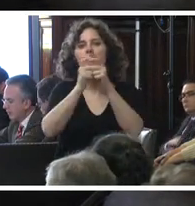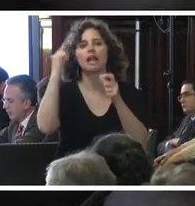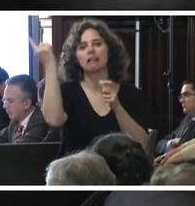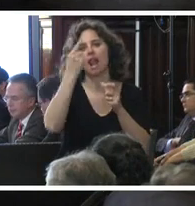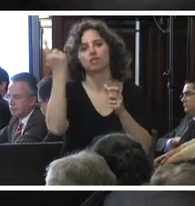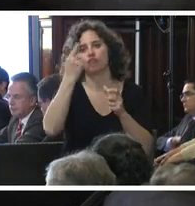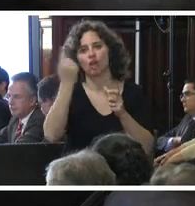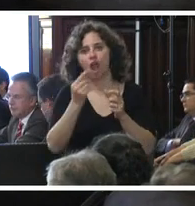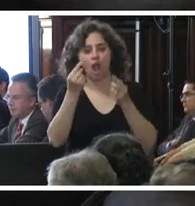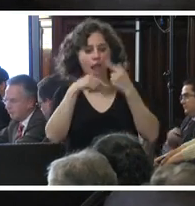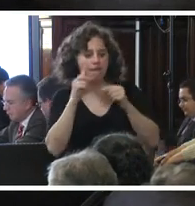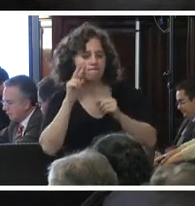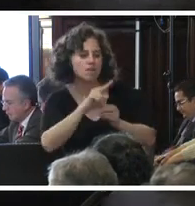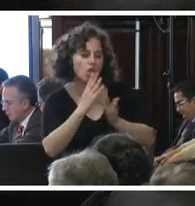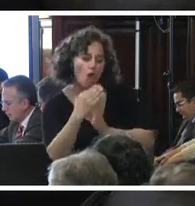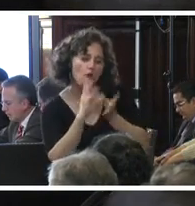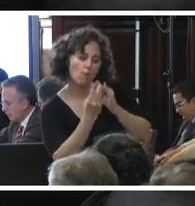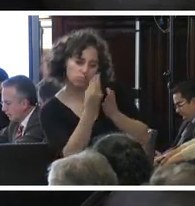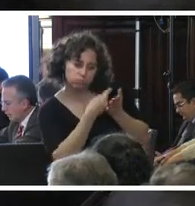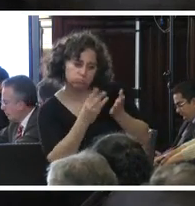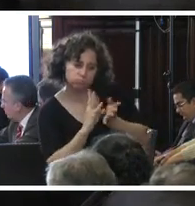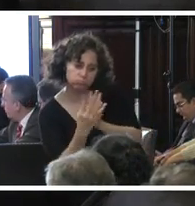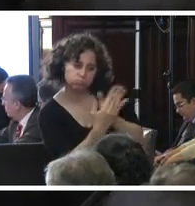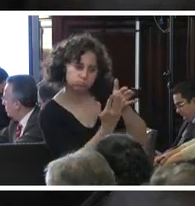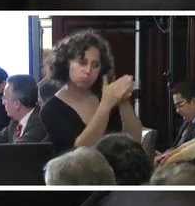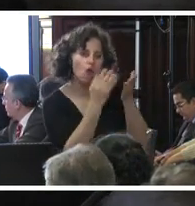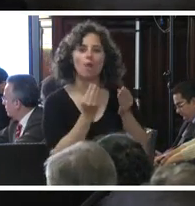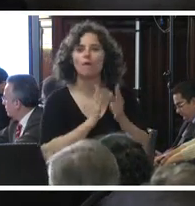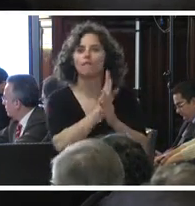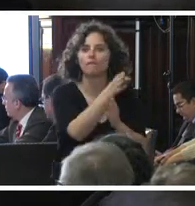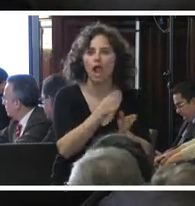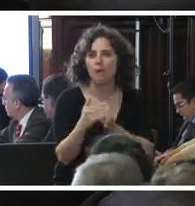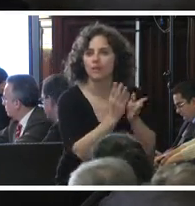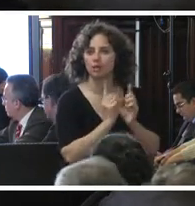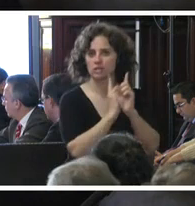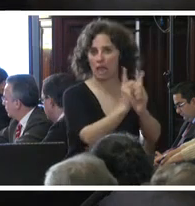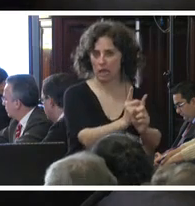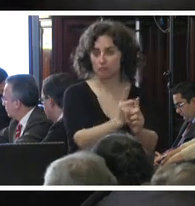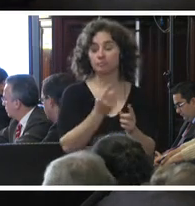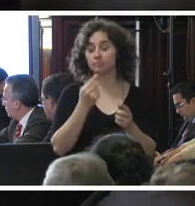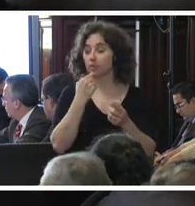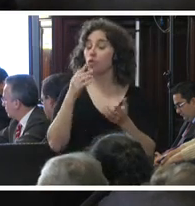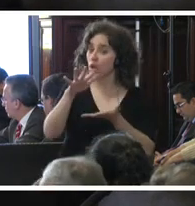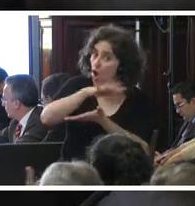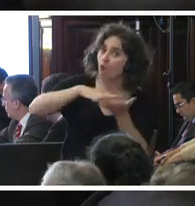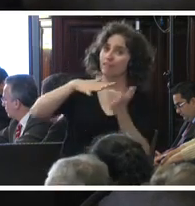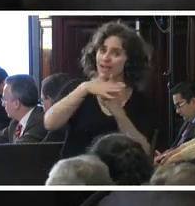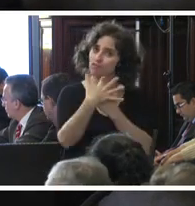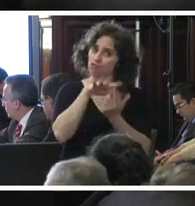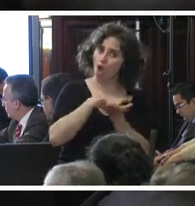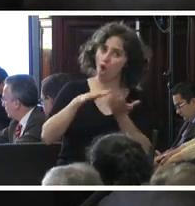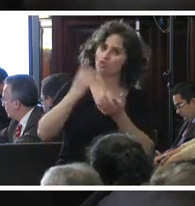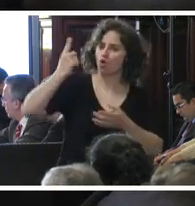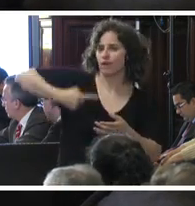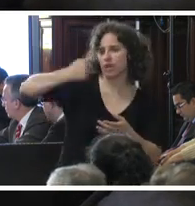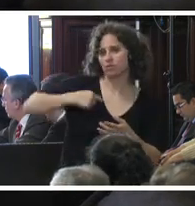ir dibujando la ruta que se tiene que seguir. En cuanto al contexto, como lo dijo el subsecretario, es